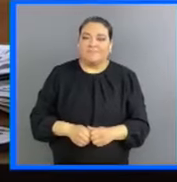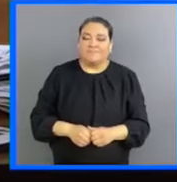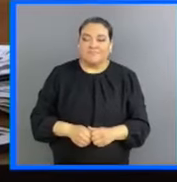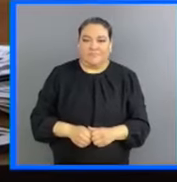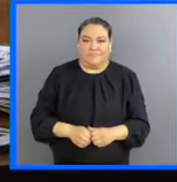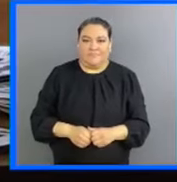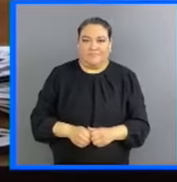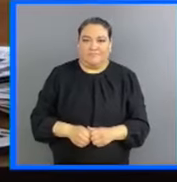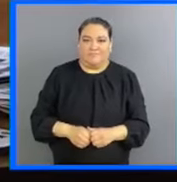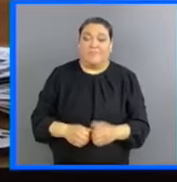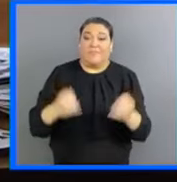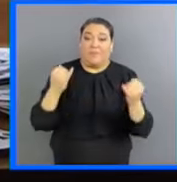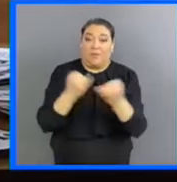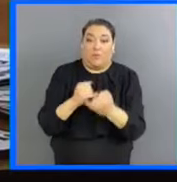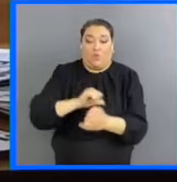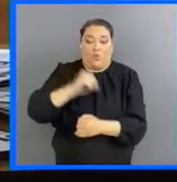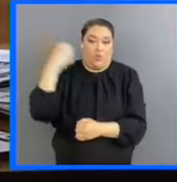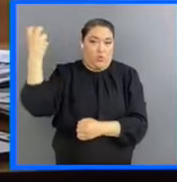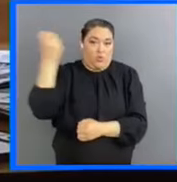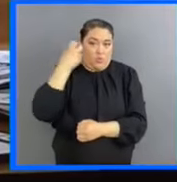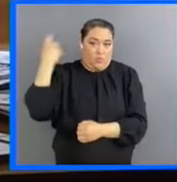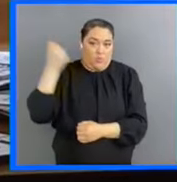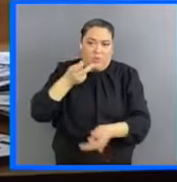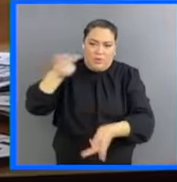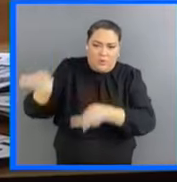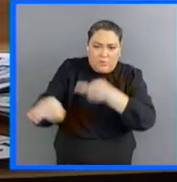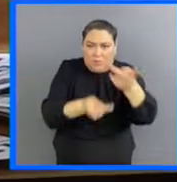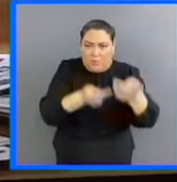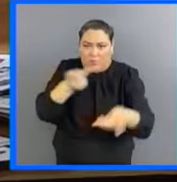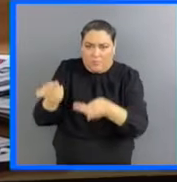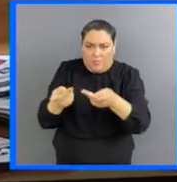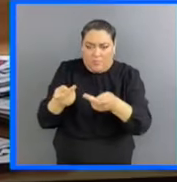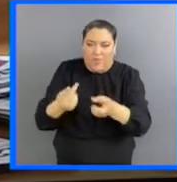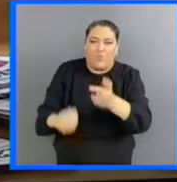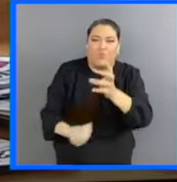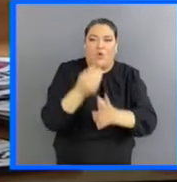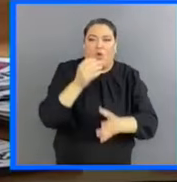Concluyó el foro de consulta Construyamos en la nueva Suprema Corte el